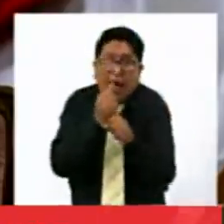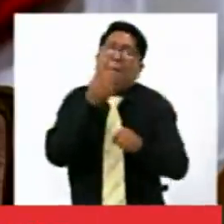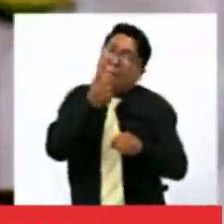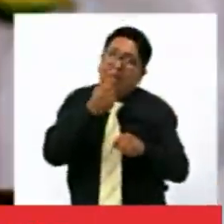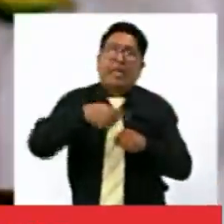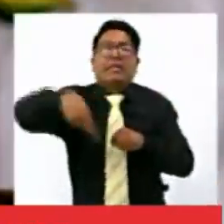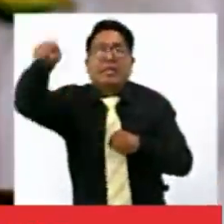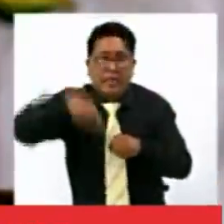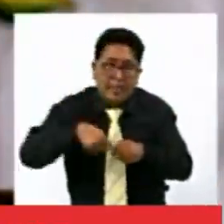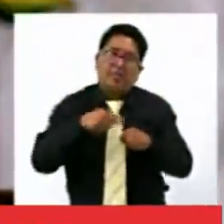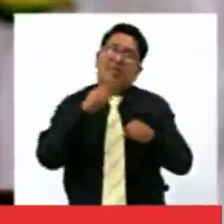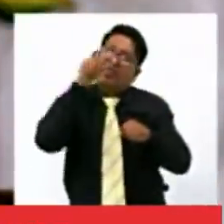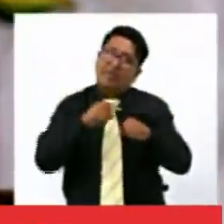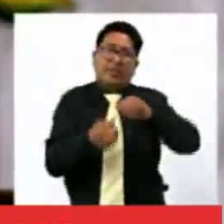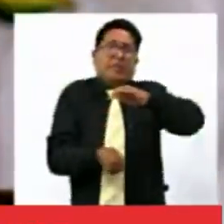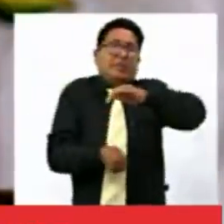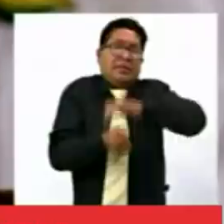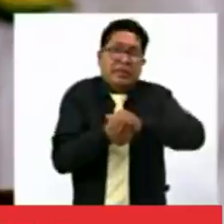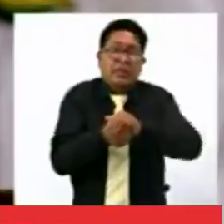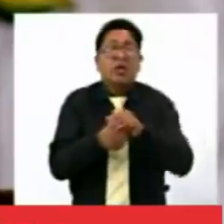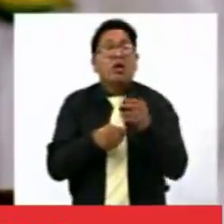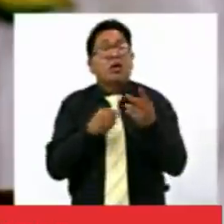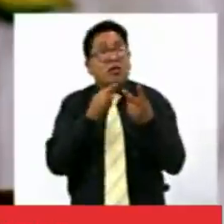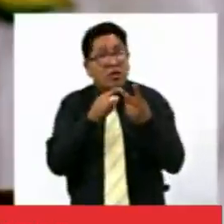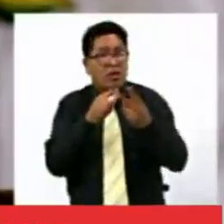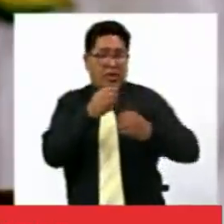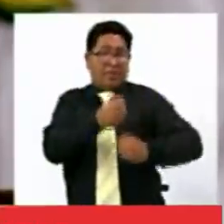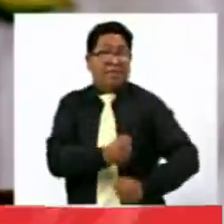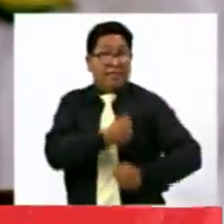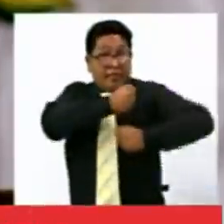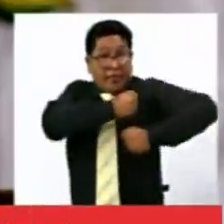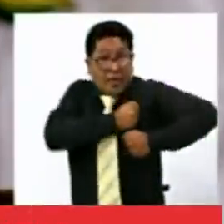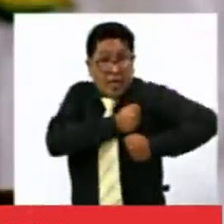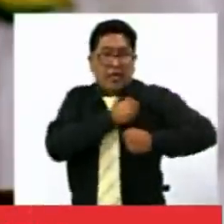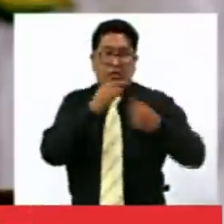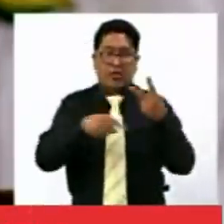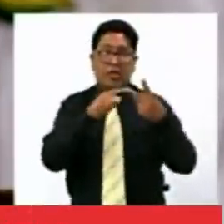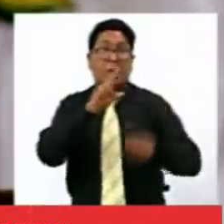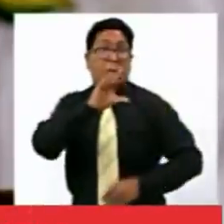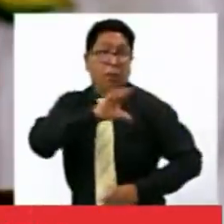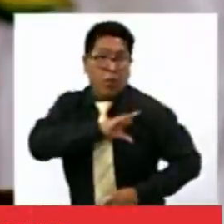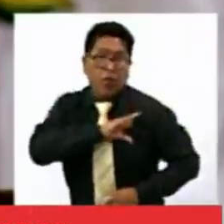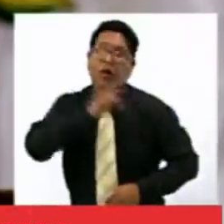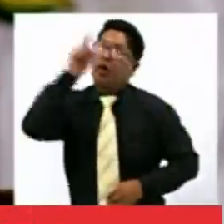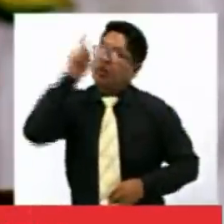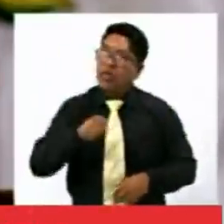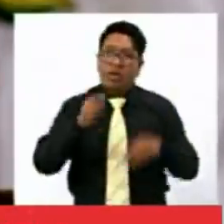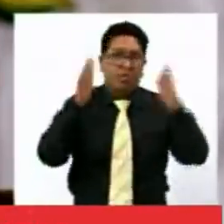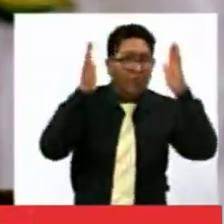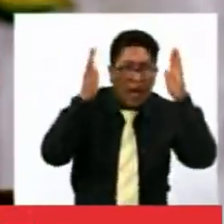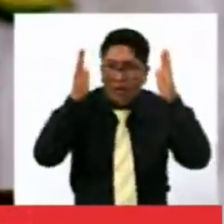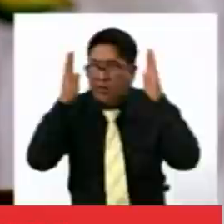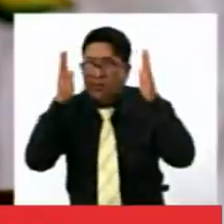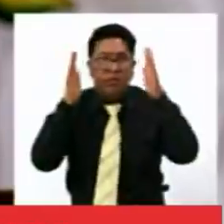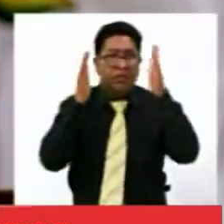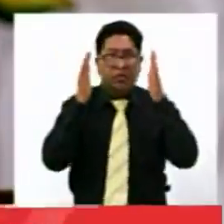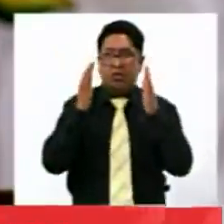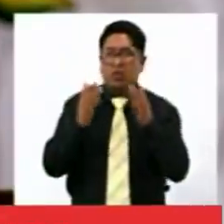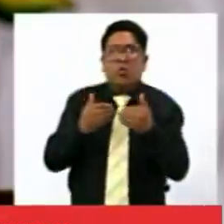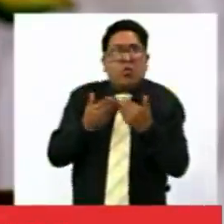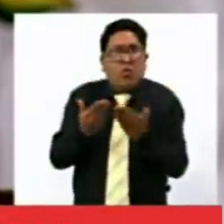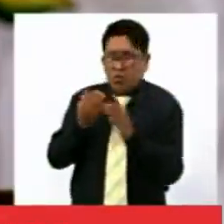a las fuerzas armadas y la policía nacional les pido que estén en alerta para ayudarnos en esta batalla